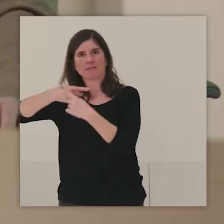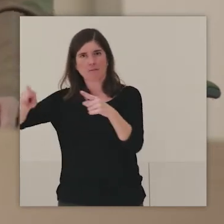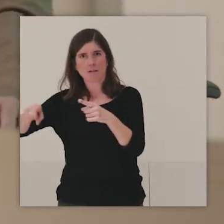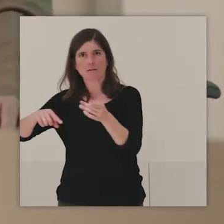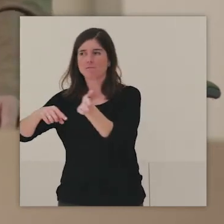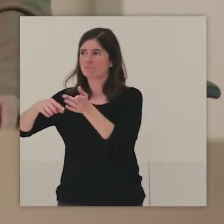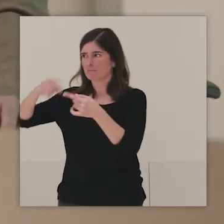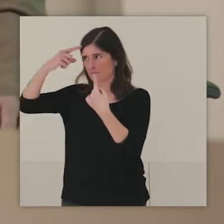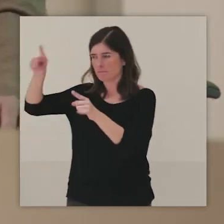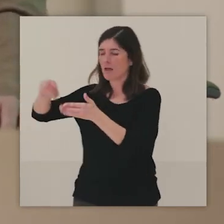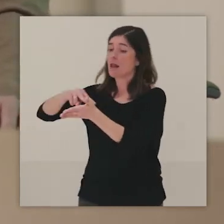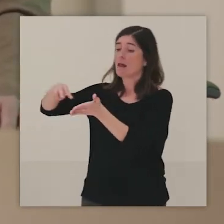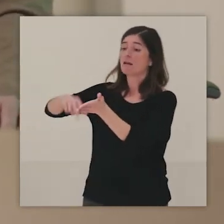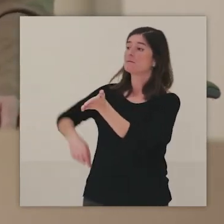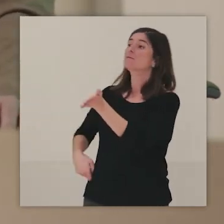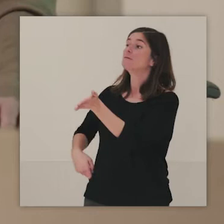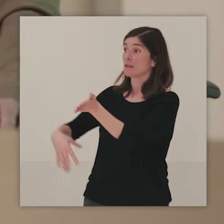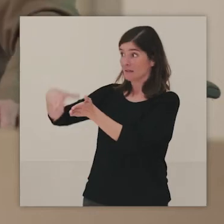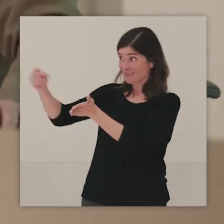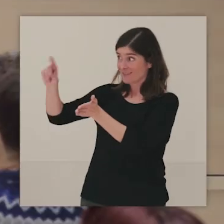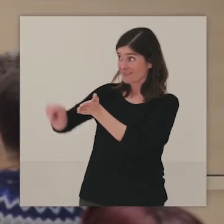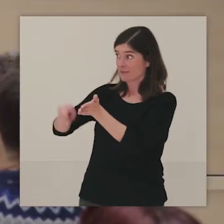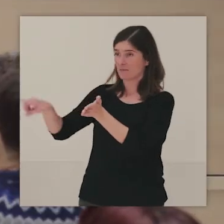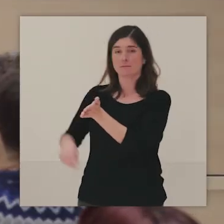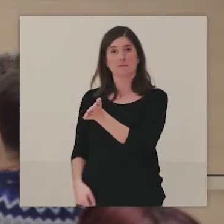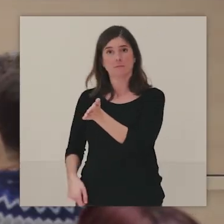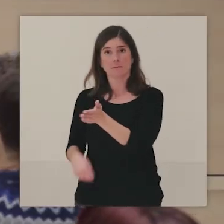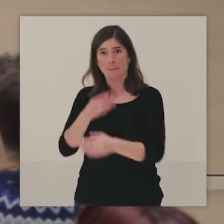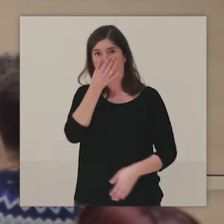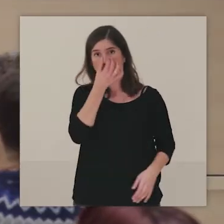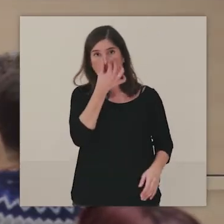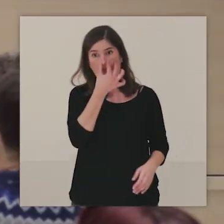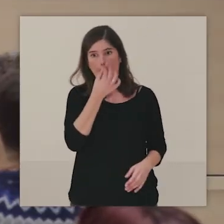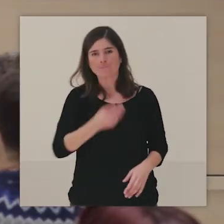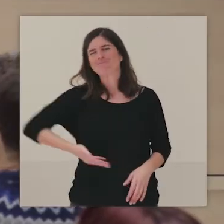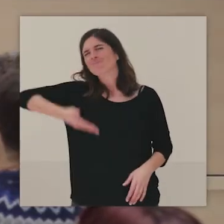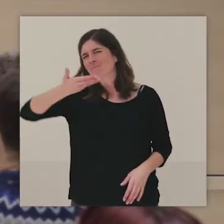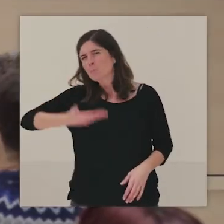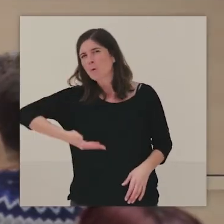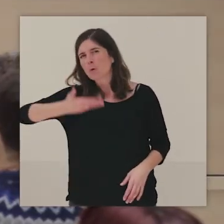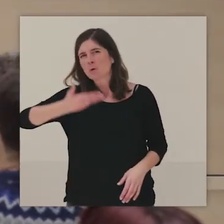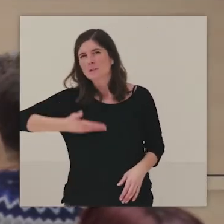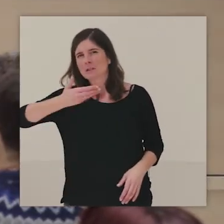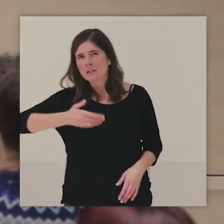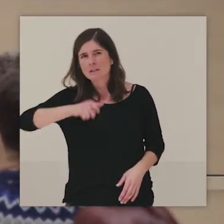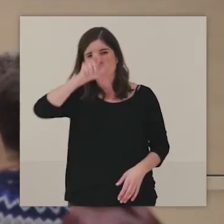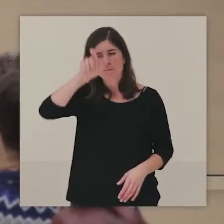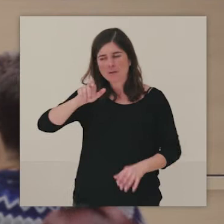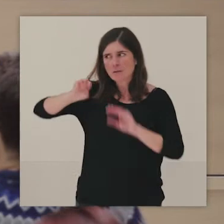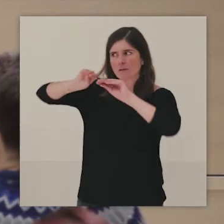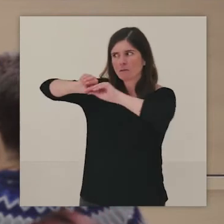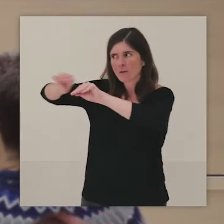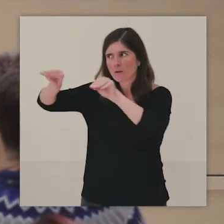y comprueban si se comprende o no. Muy importante la formación de este tipo de perfiles, la